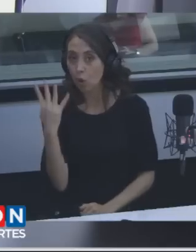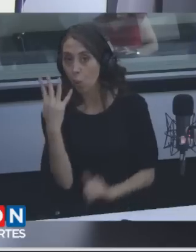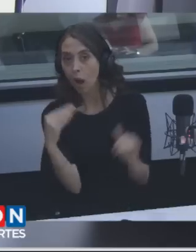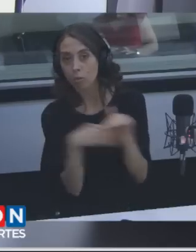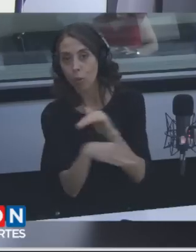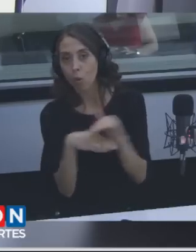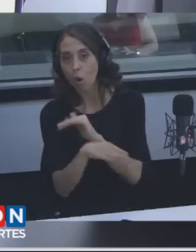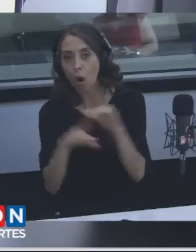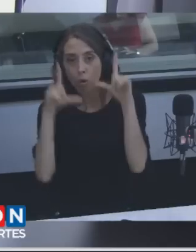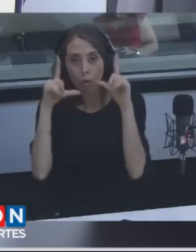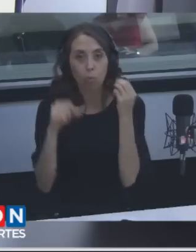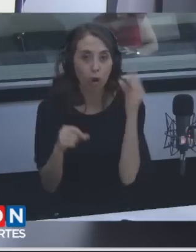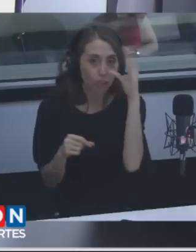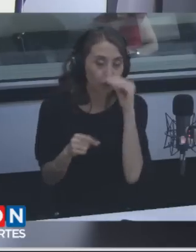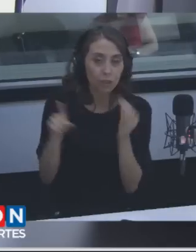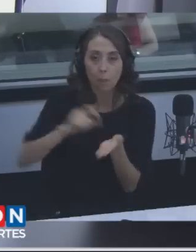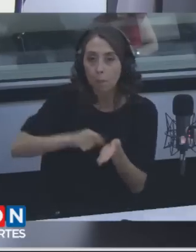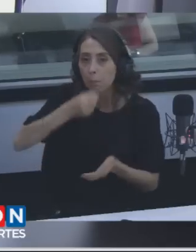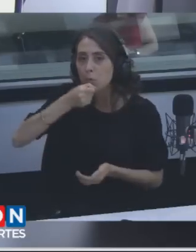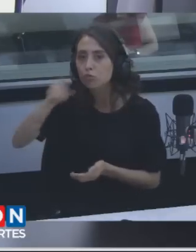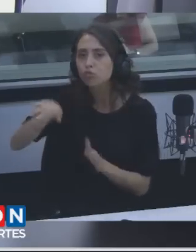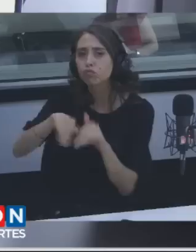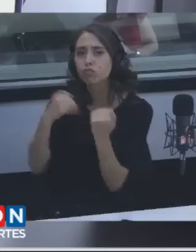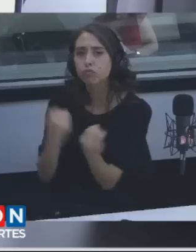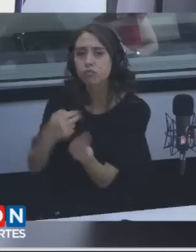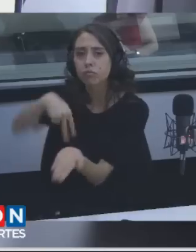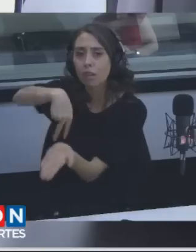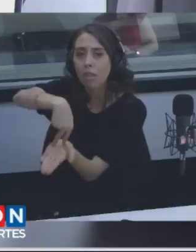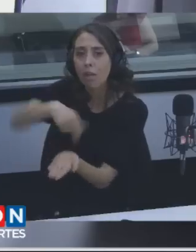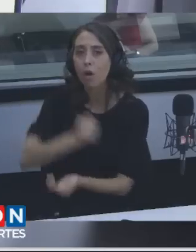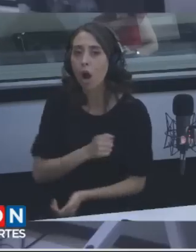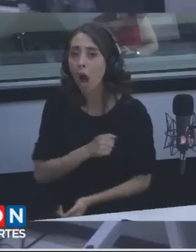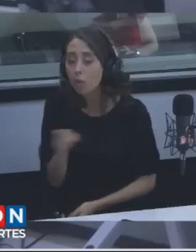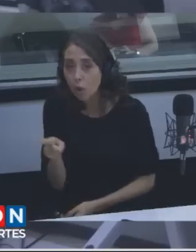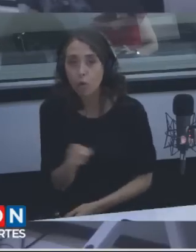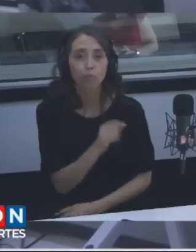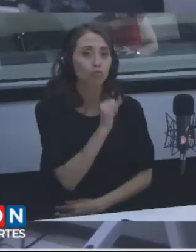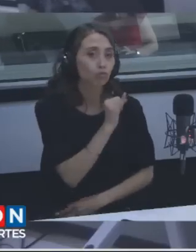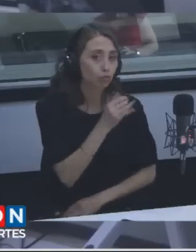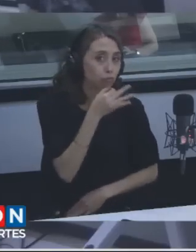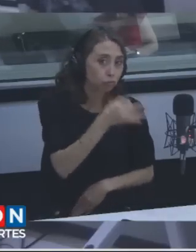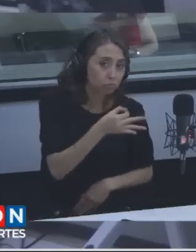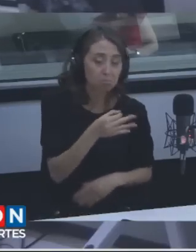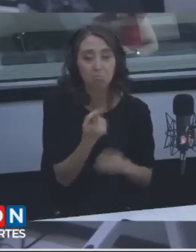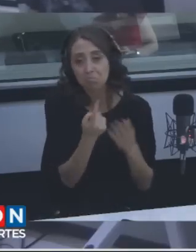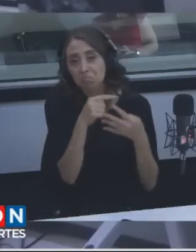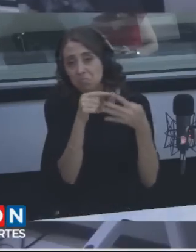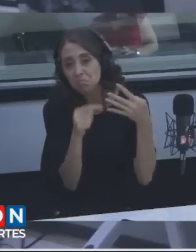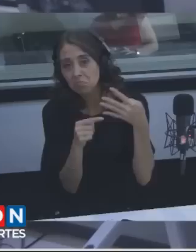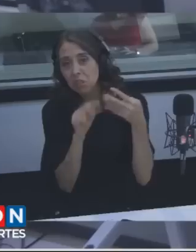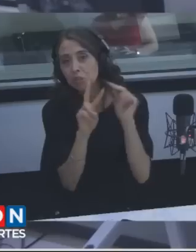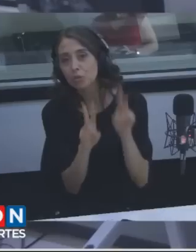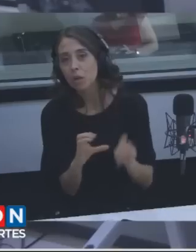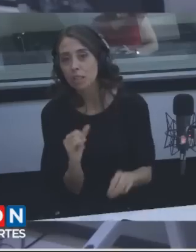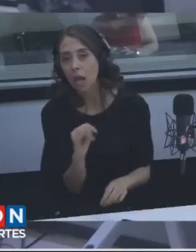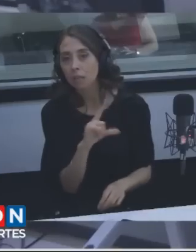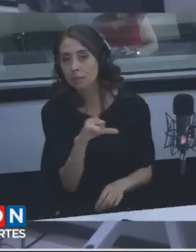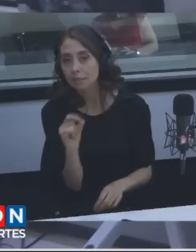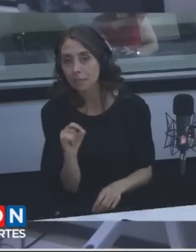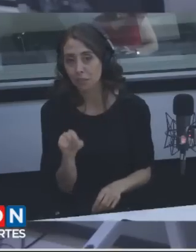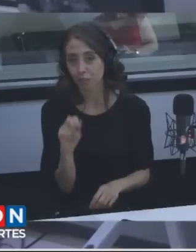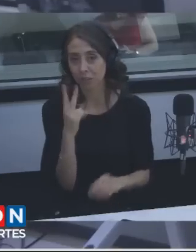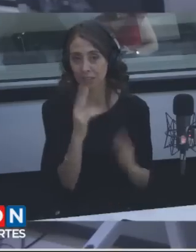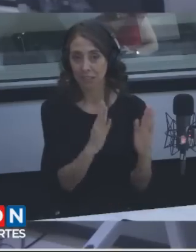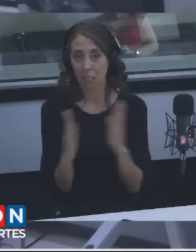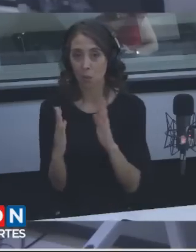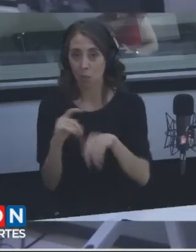También fue figura. Buenanote, Tiquitiqui, vuelvo contigo a San Carlos. Ahora sí, Carlos Costas, te comparto algunos datos de Nicolás Castillo. En esta segunda parte